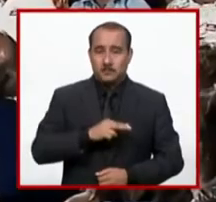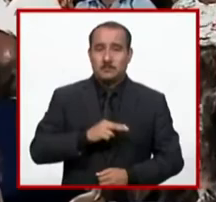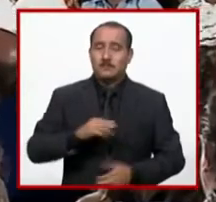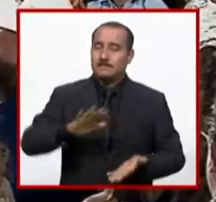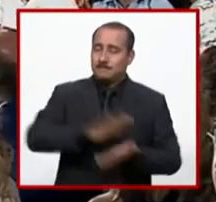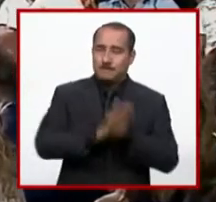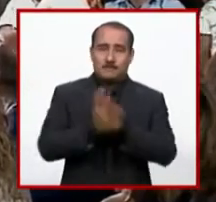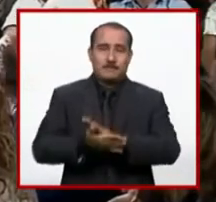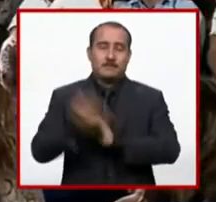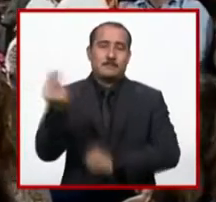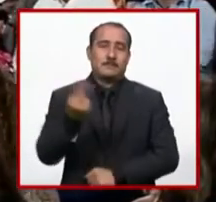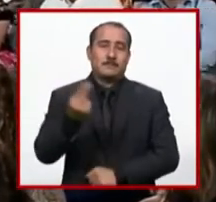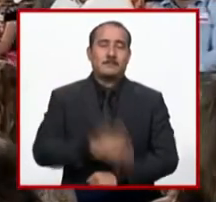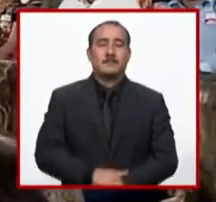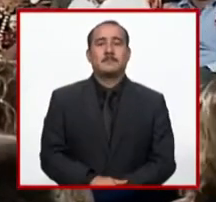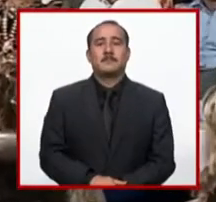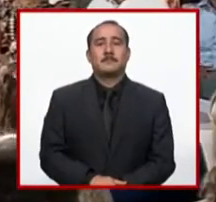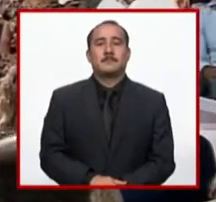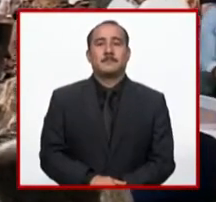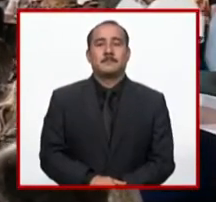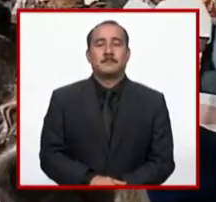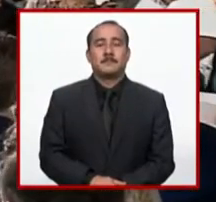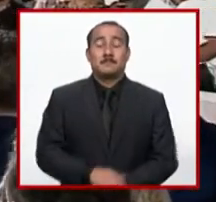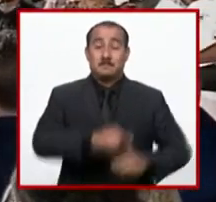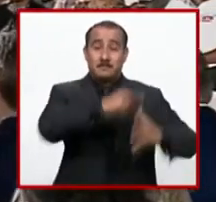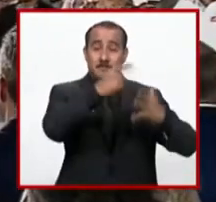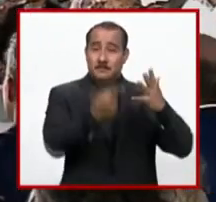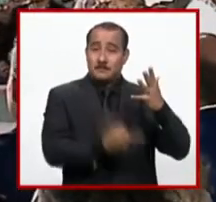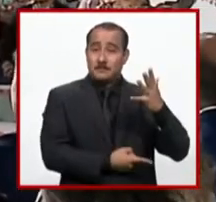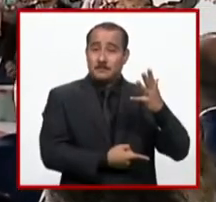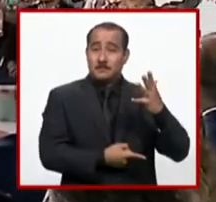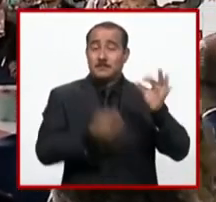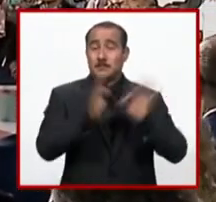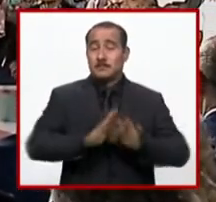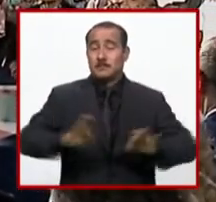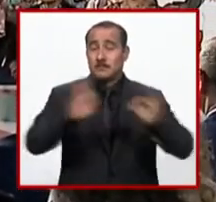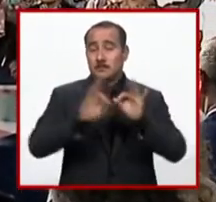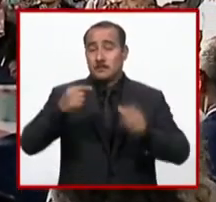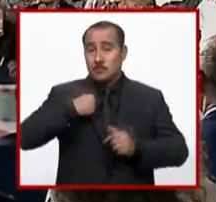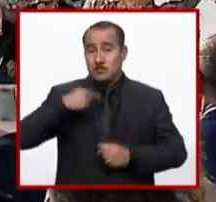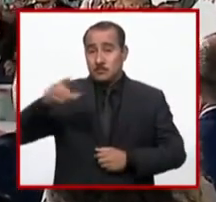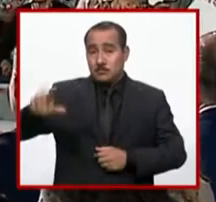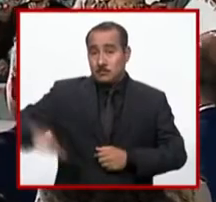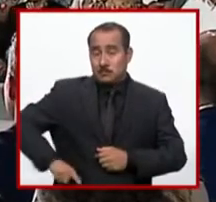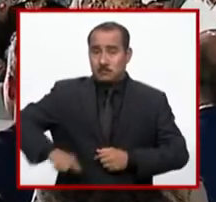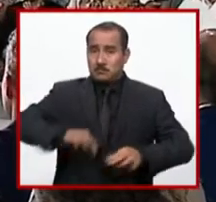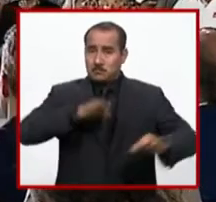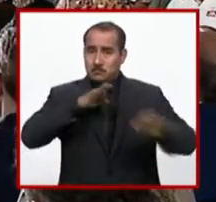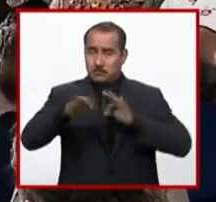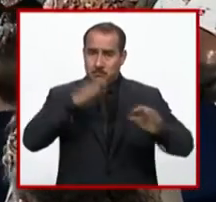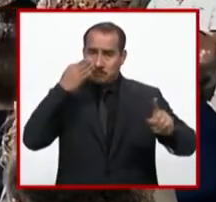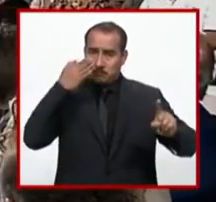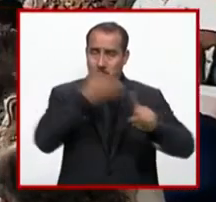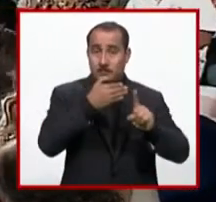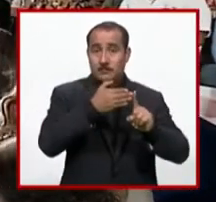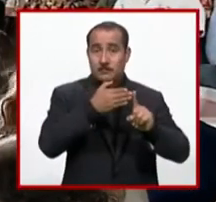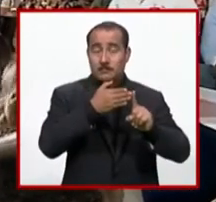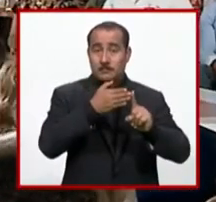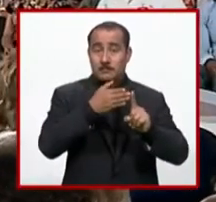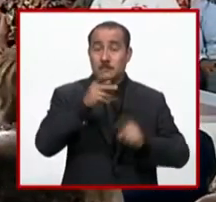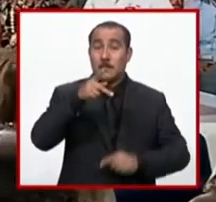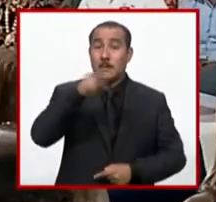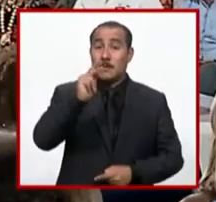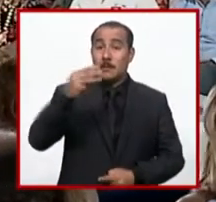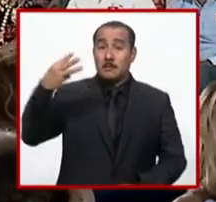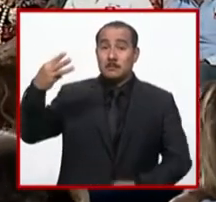revertir. Estos son los 5 ejes de mi gobierno, pero quiero decirles que también